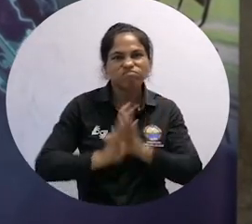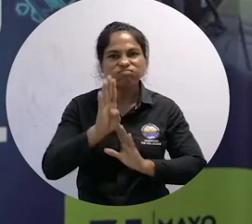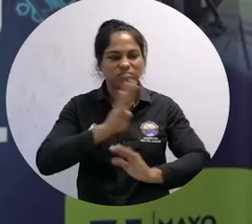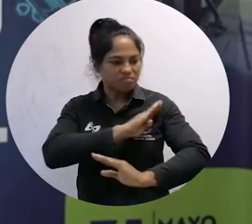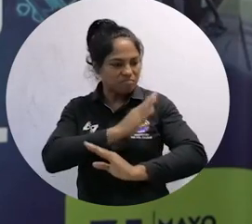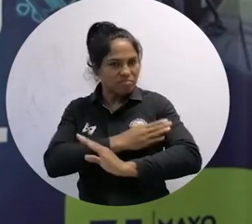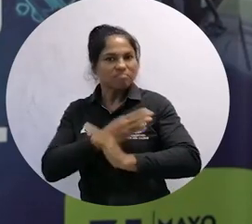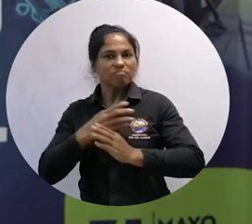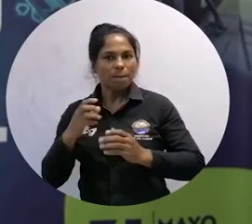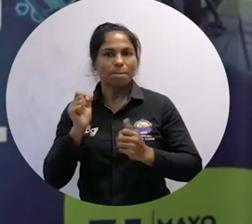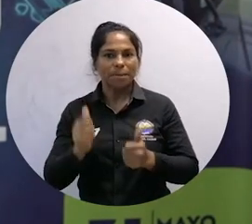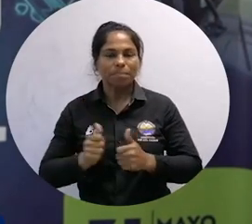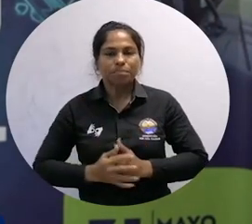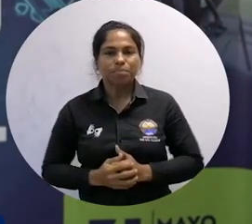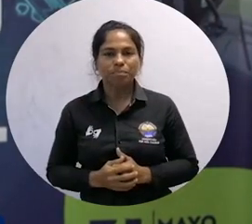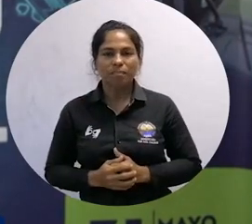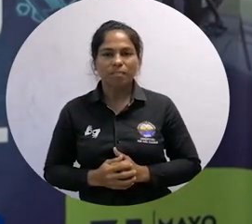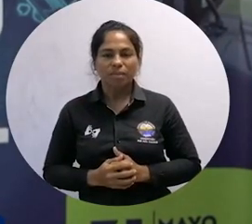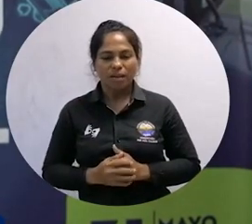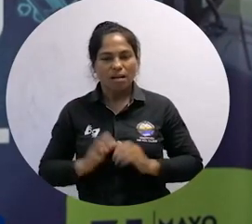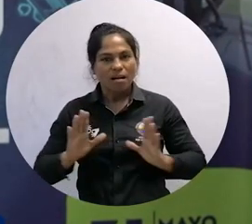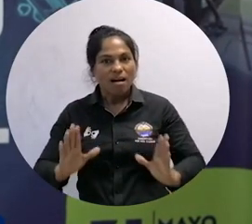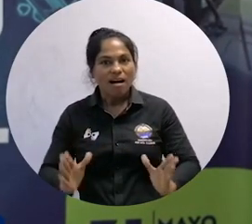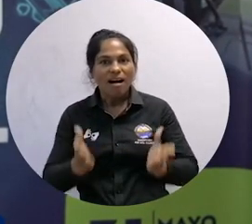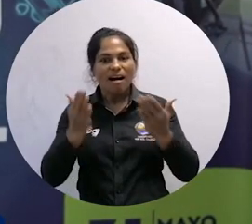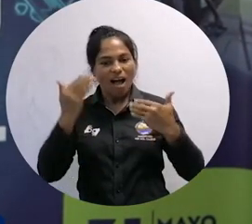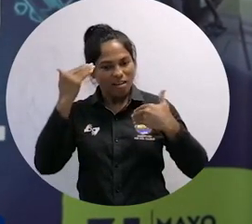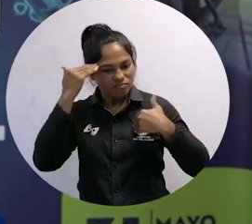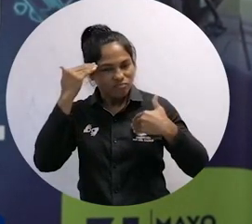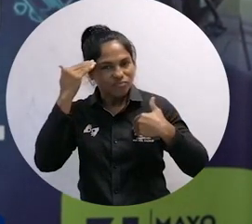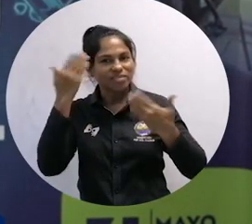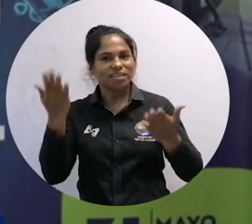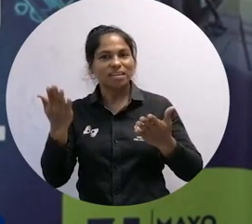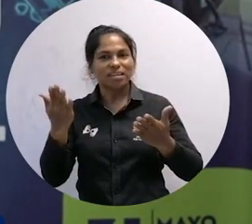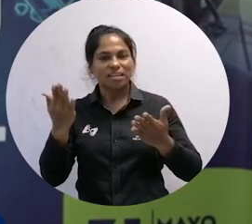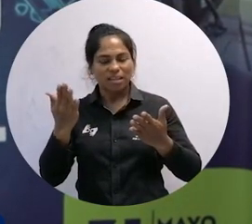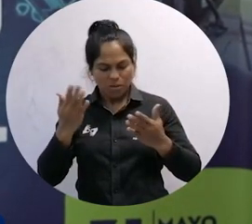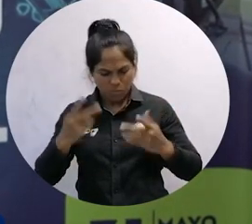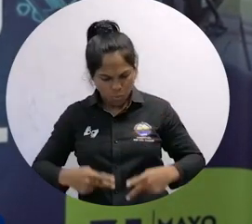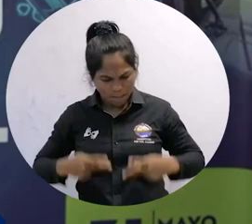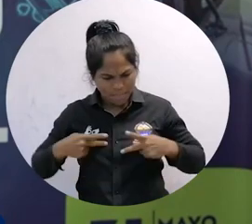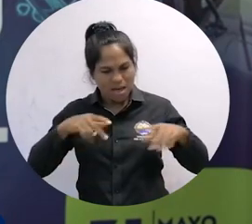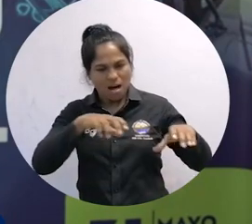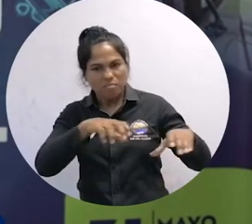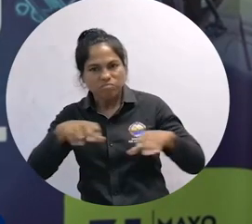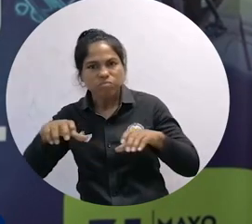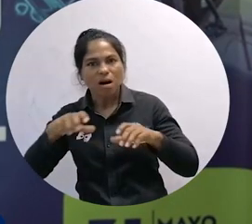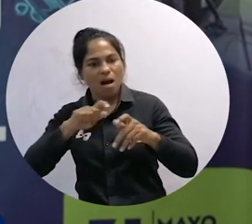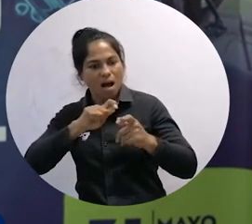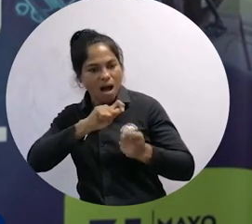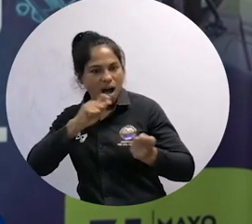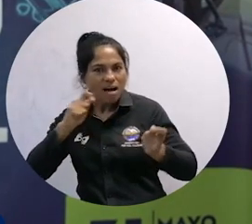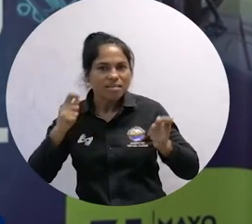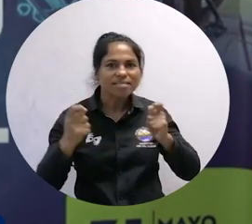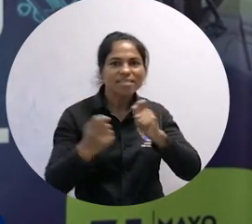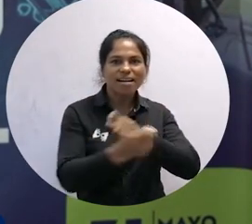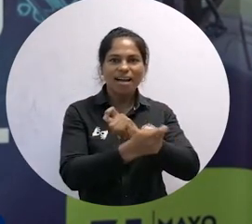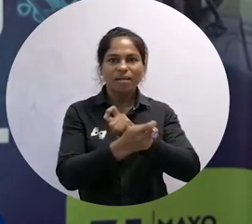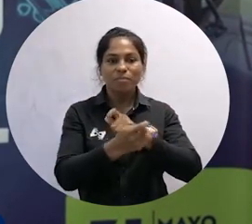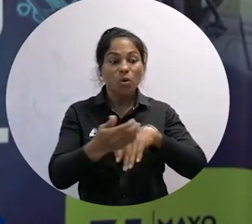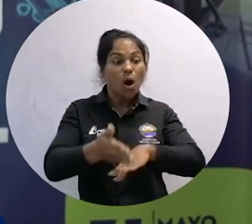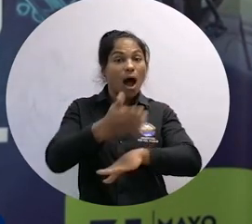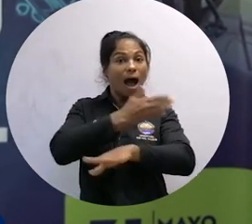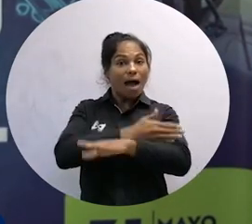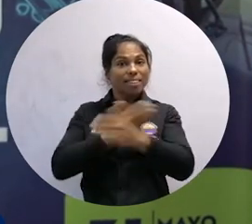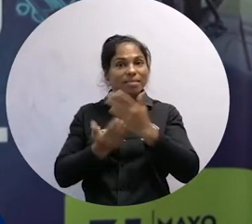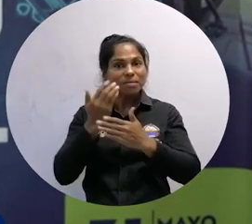nivel. Generar esa conciencia de cambio en estilos de vida e intervención en estilo de vida desde etapas